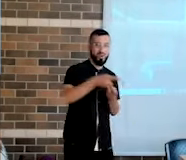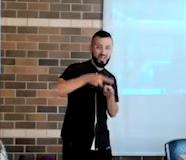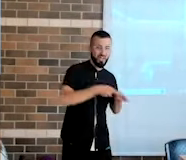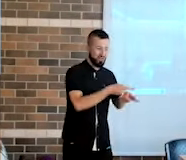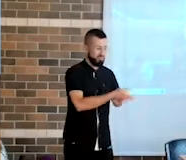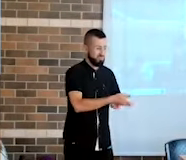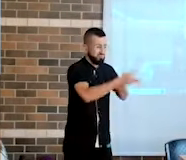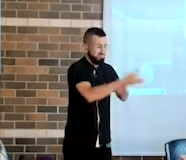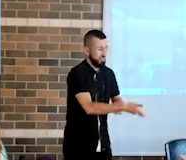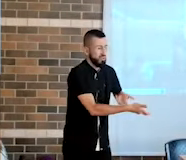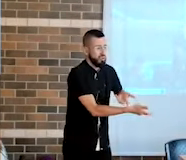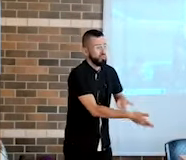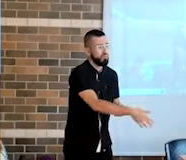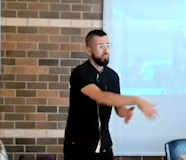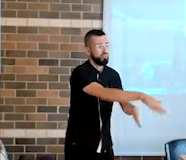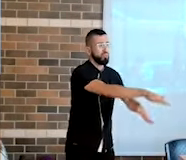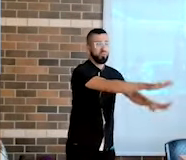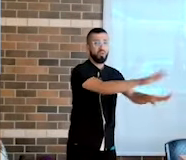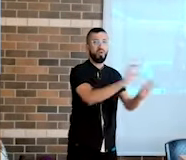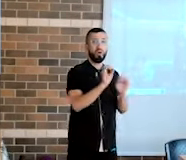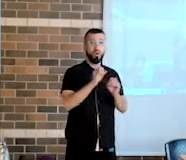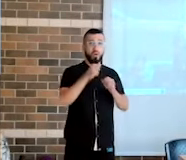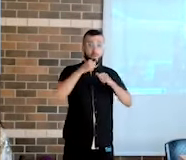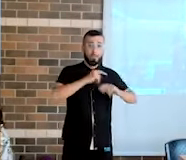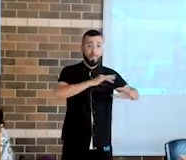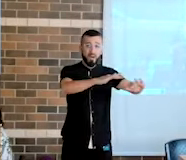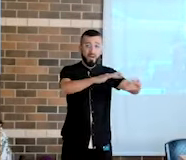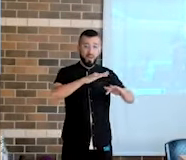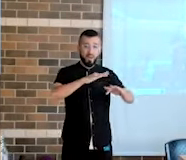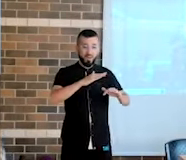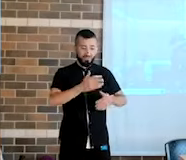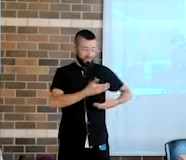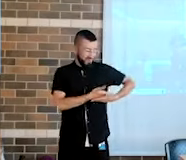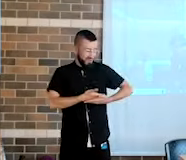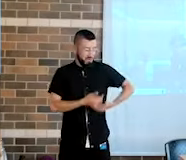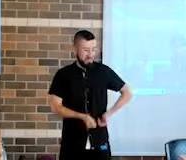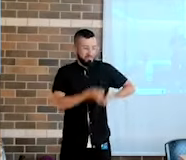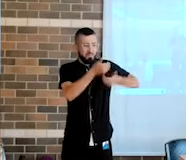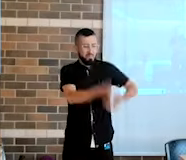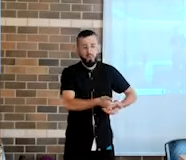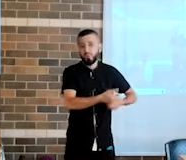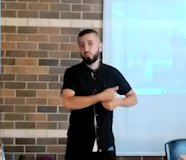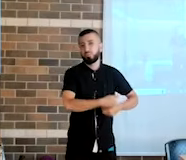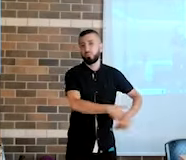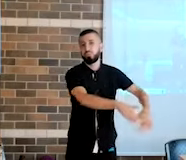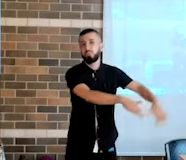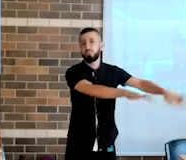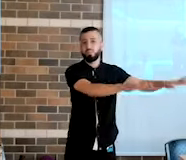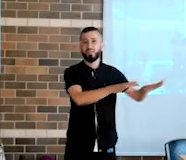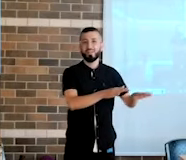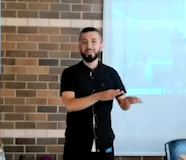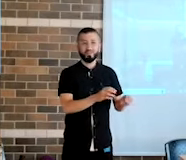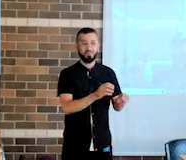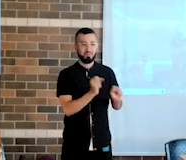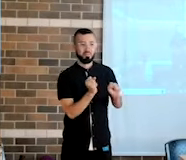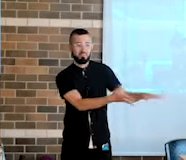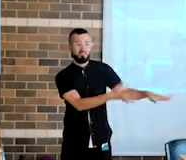canasto, ir aprendiendo sobre todo en la eliminación de estas barreras y que podamos seguir fortaleciendo